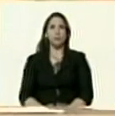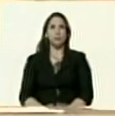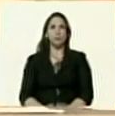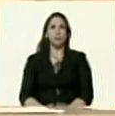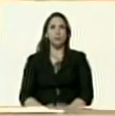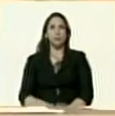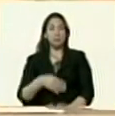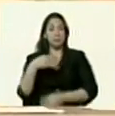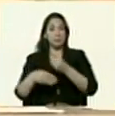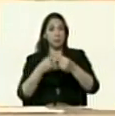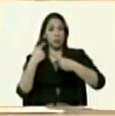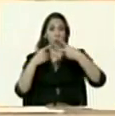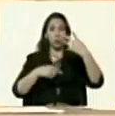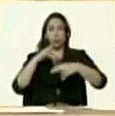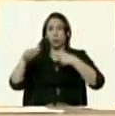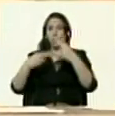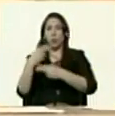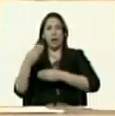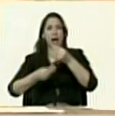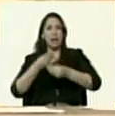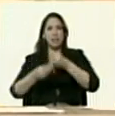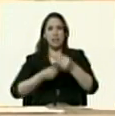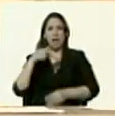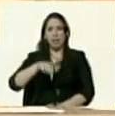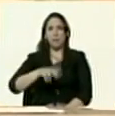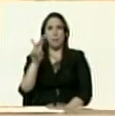Y han hecho cosas que jamás harían en Venezuela.